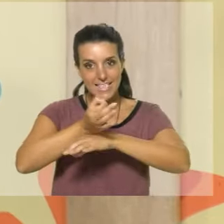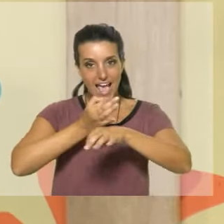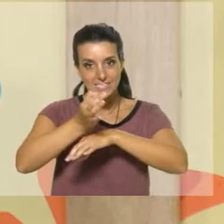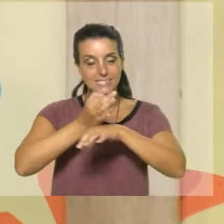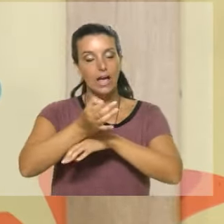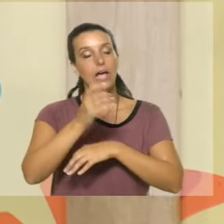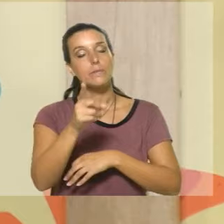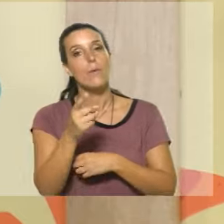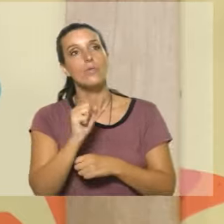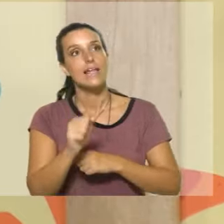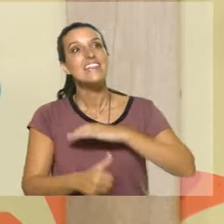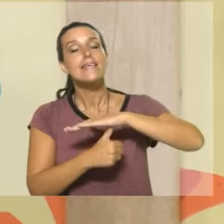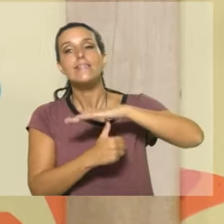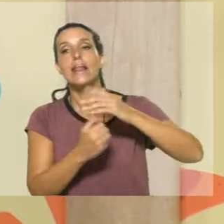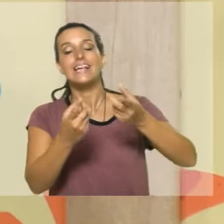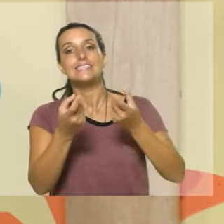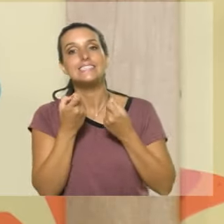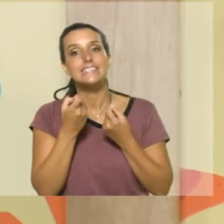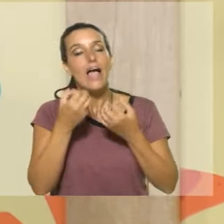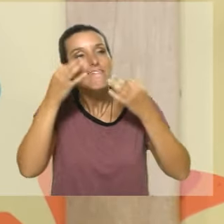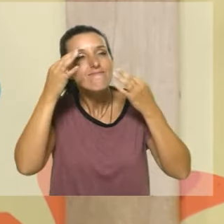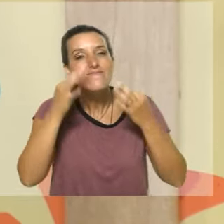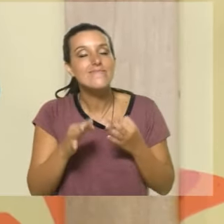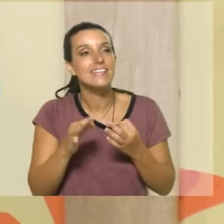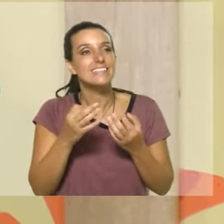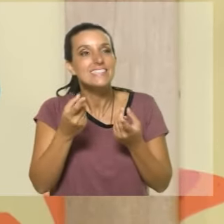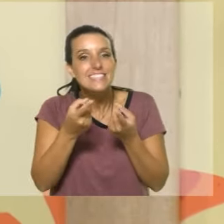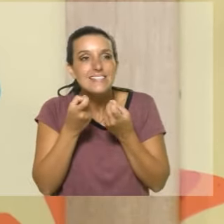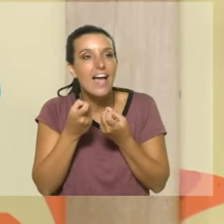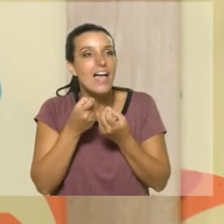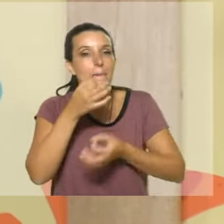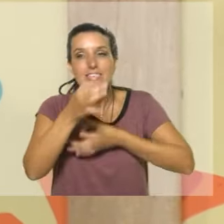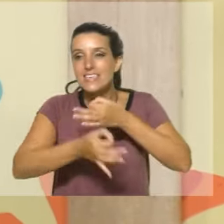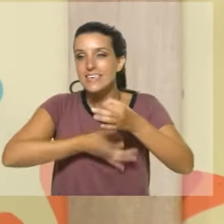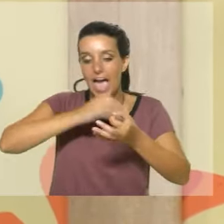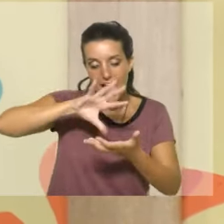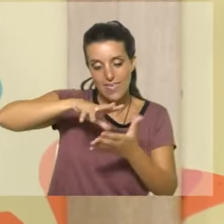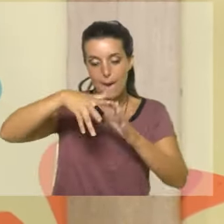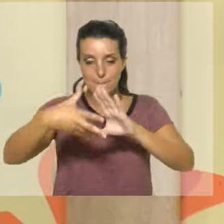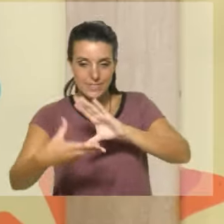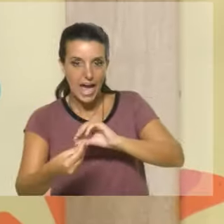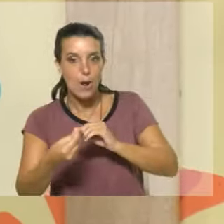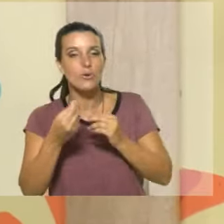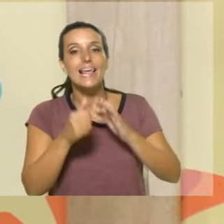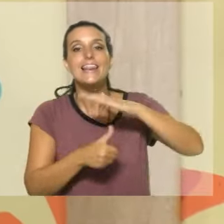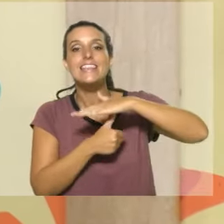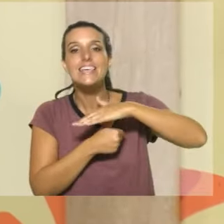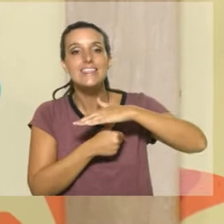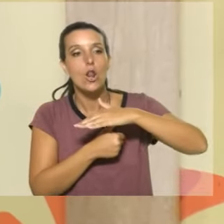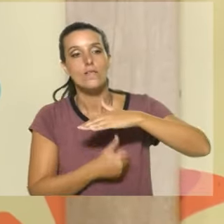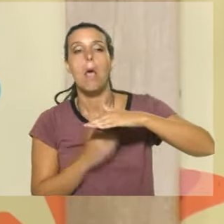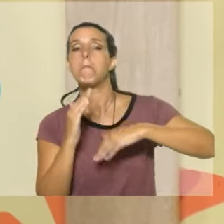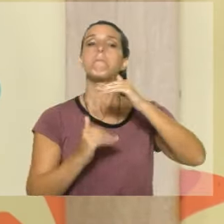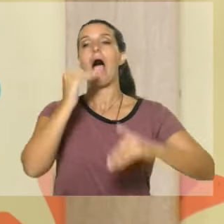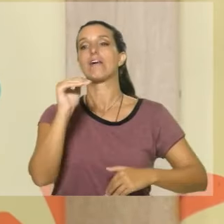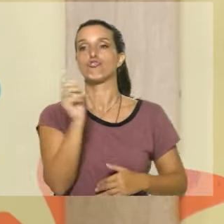la un líder también tiene que tener humildad tiene que ser dócil tiene que ser enseñable porque uno aprende de todas las personas eh No hay ninguna persona que no tenga